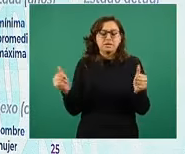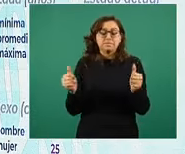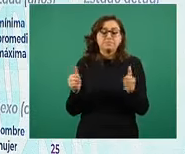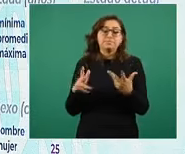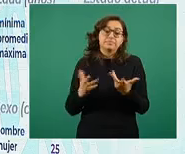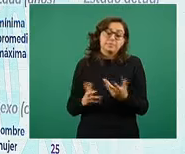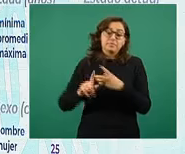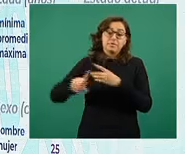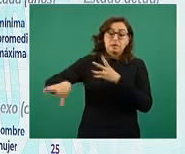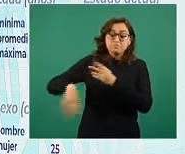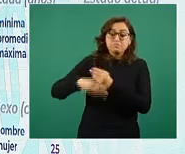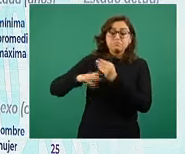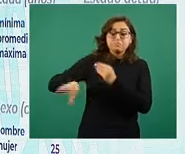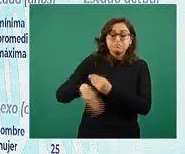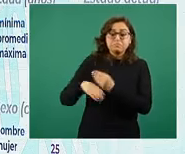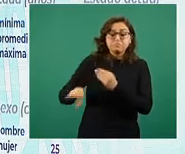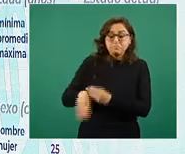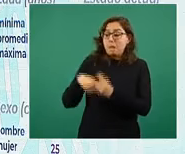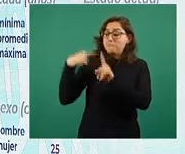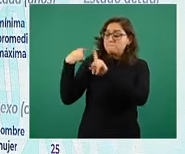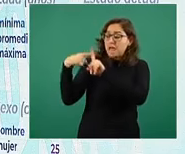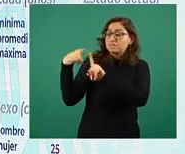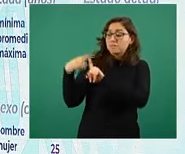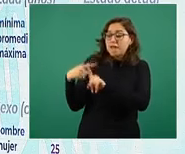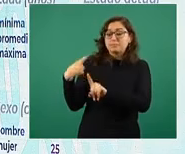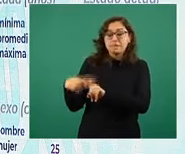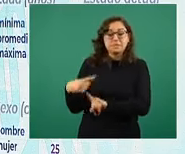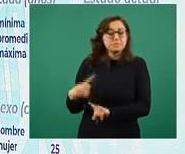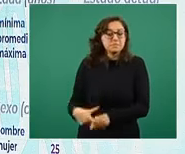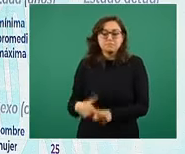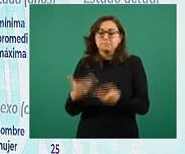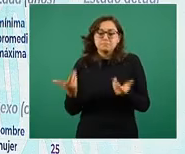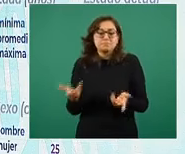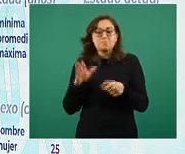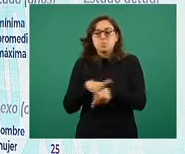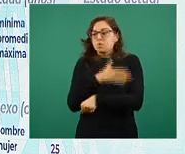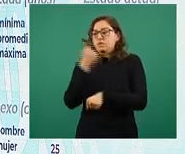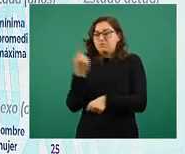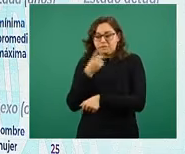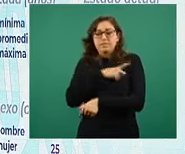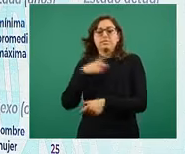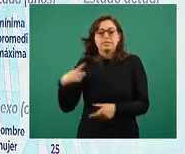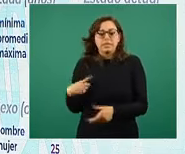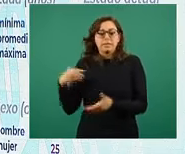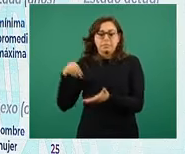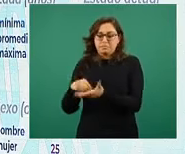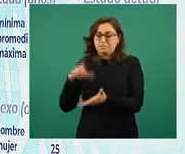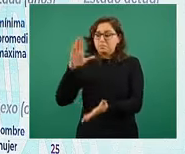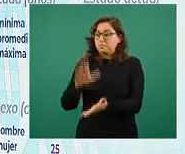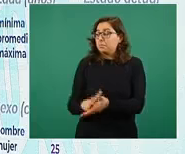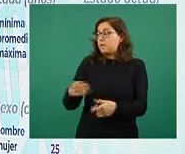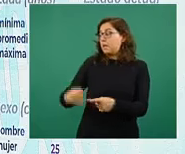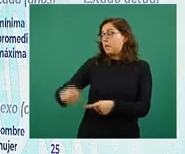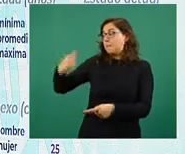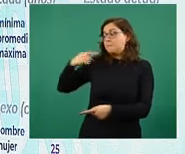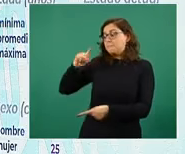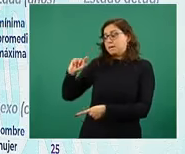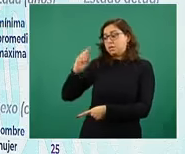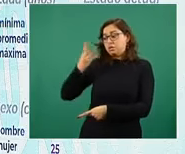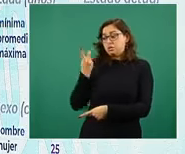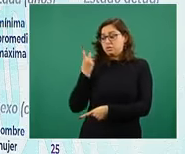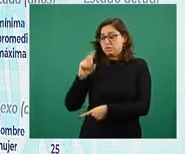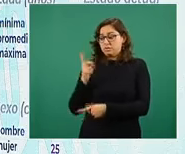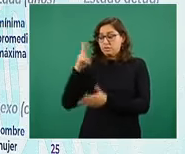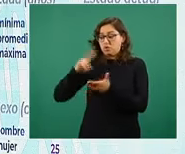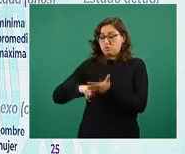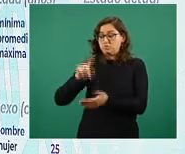Porque estamos poniendo simplemente la historia de lo que ha ocurrido desde que empezó la vacunación el 24 de diciembre de 2020. Nadie se